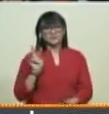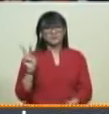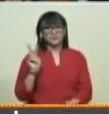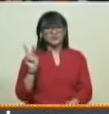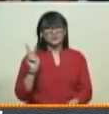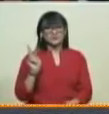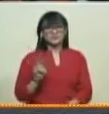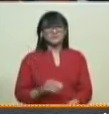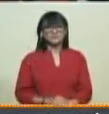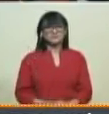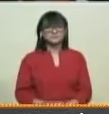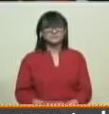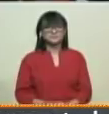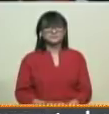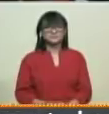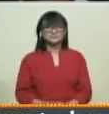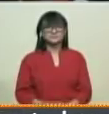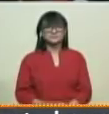y